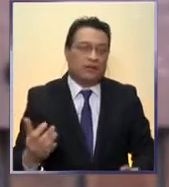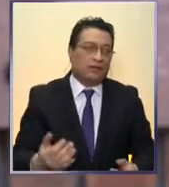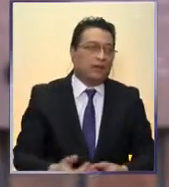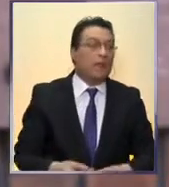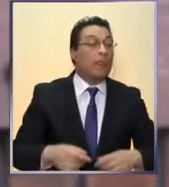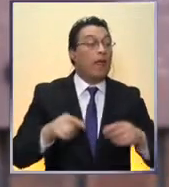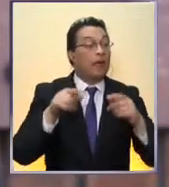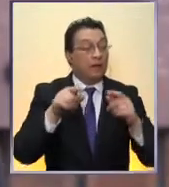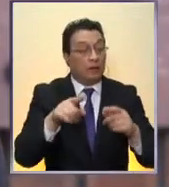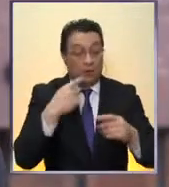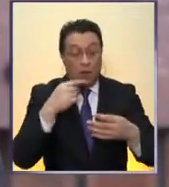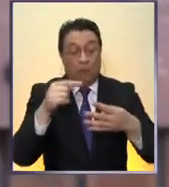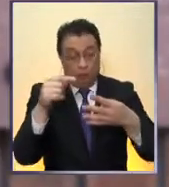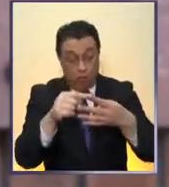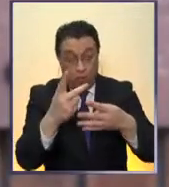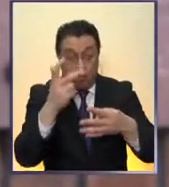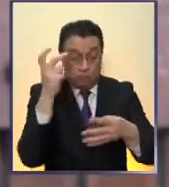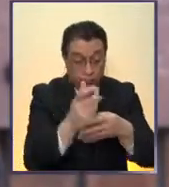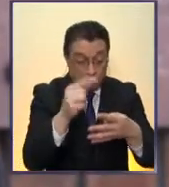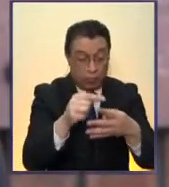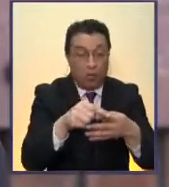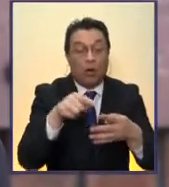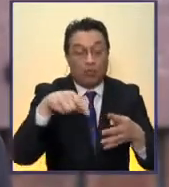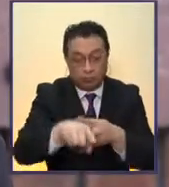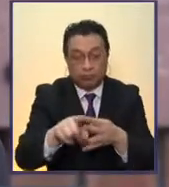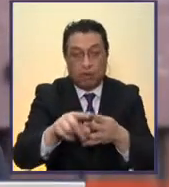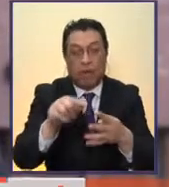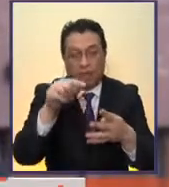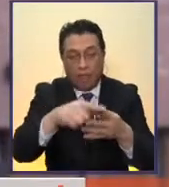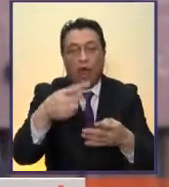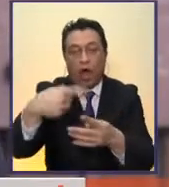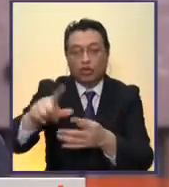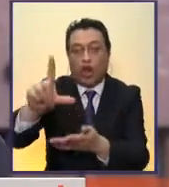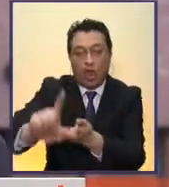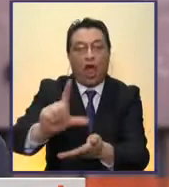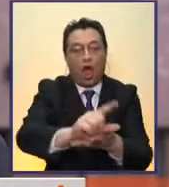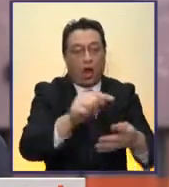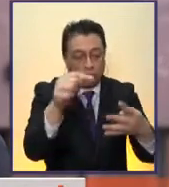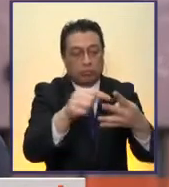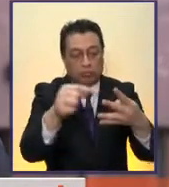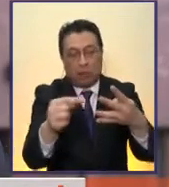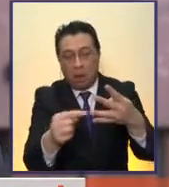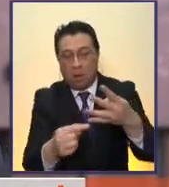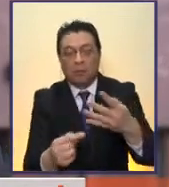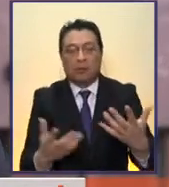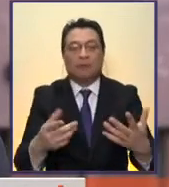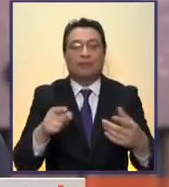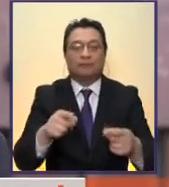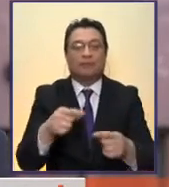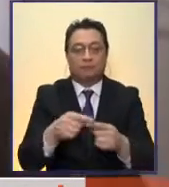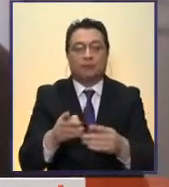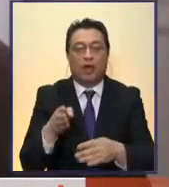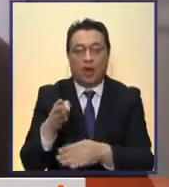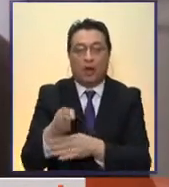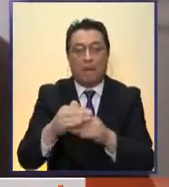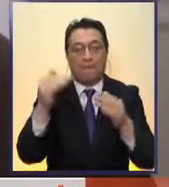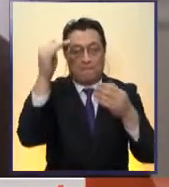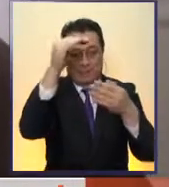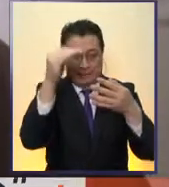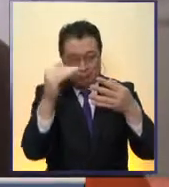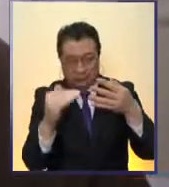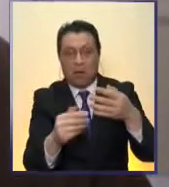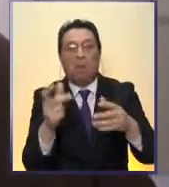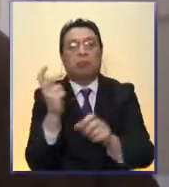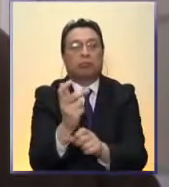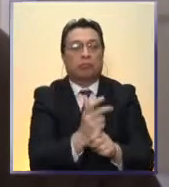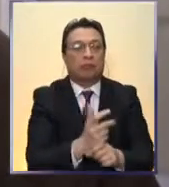ejecución de una acción delictual ingresaban a diferentes locales comerciales de una sola vez. Es decir, recorrían los pisos. Bueno, fue más el